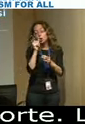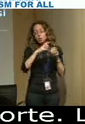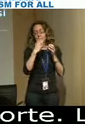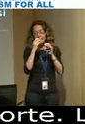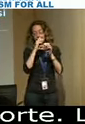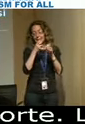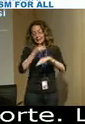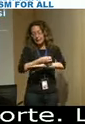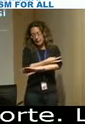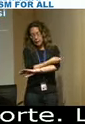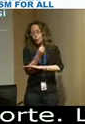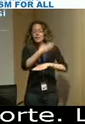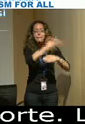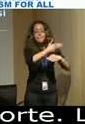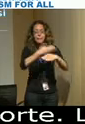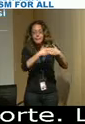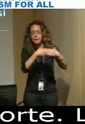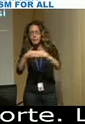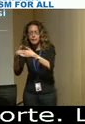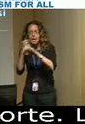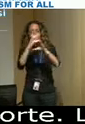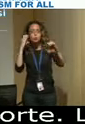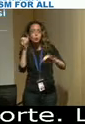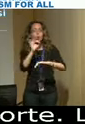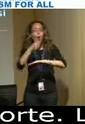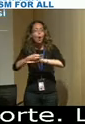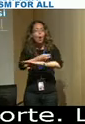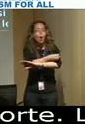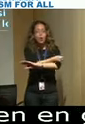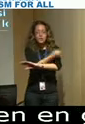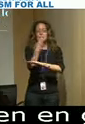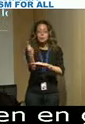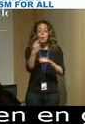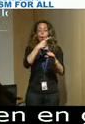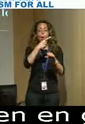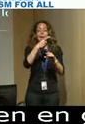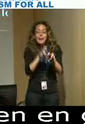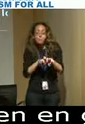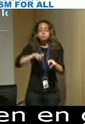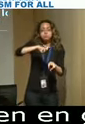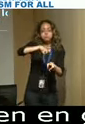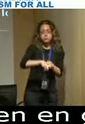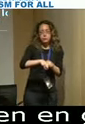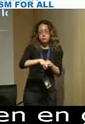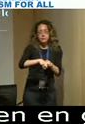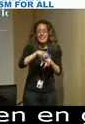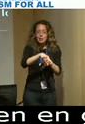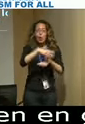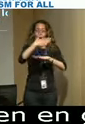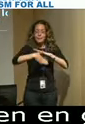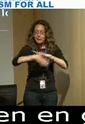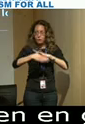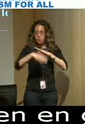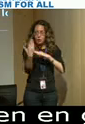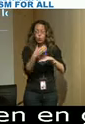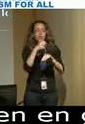se enfrentan todas personas que suben un autobús o en un tren, es salvar el desnivel de subida al vehículo. En el caso del tren, esta situación además se